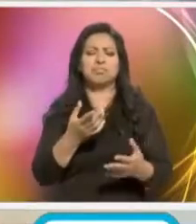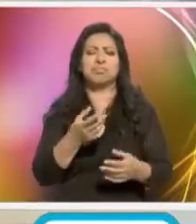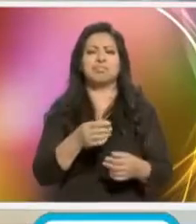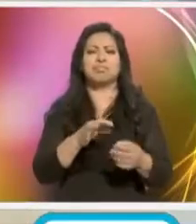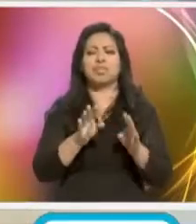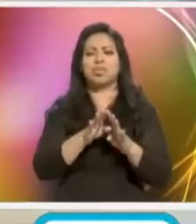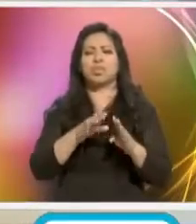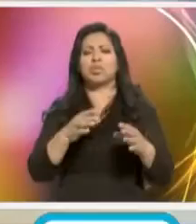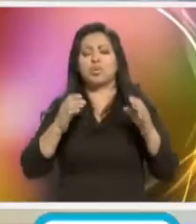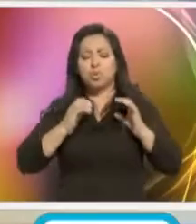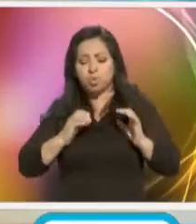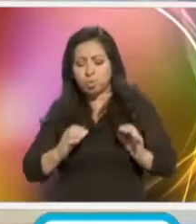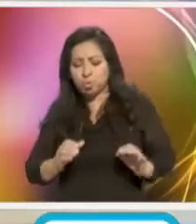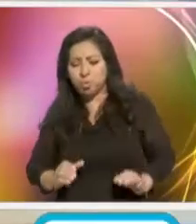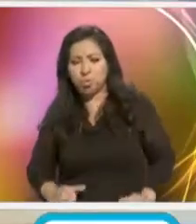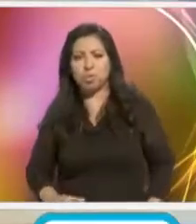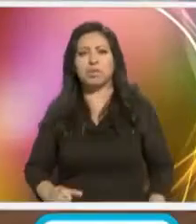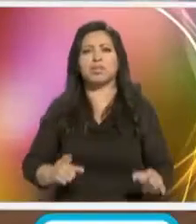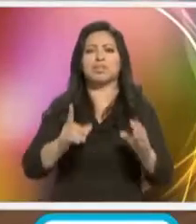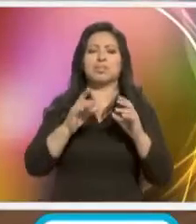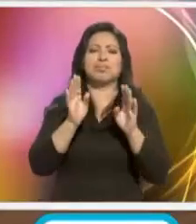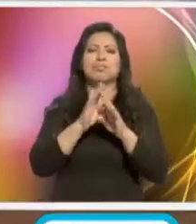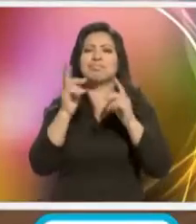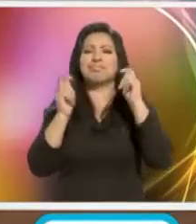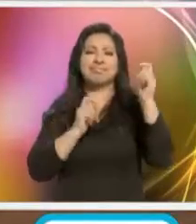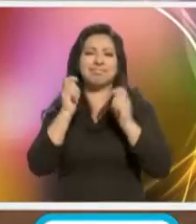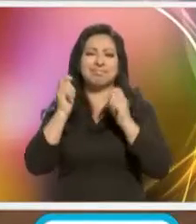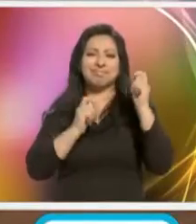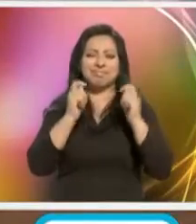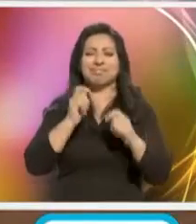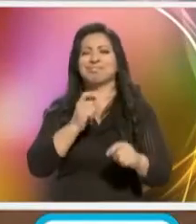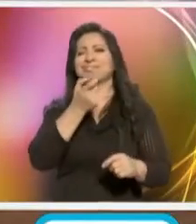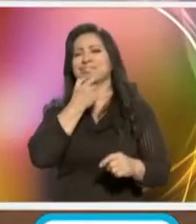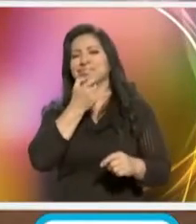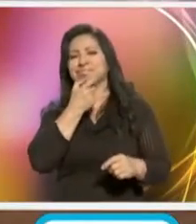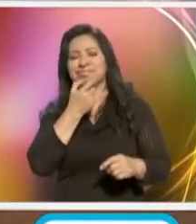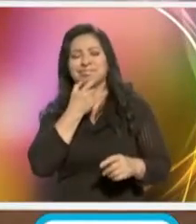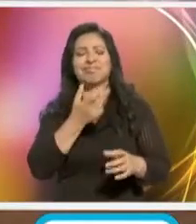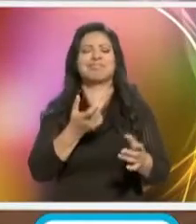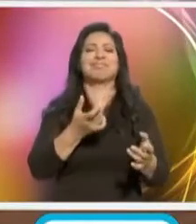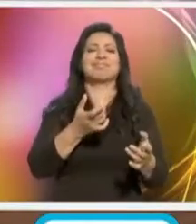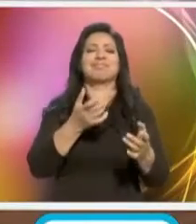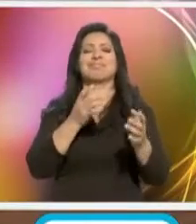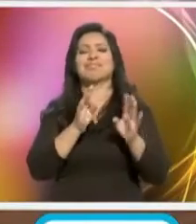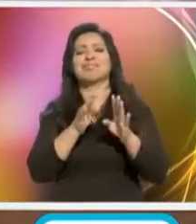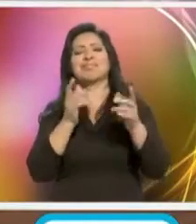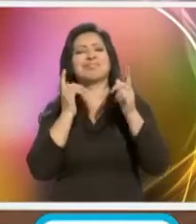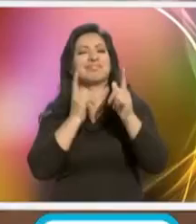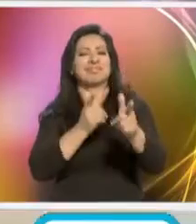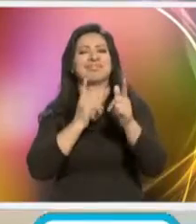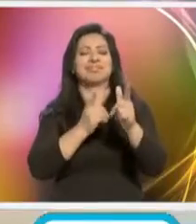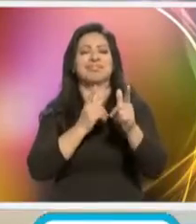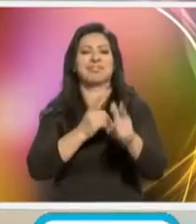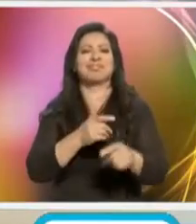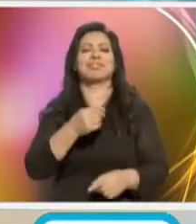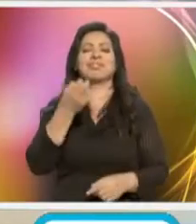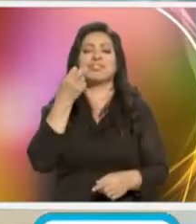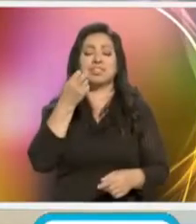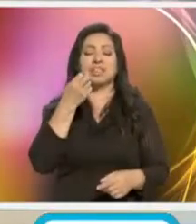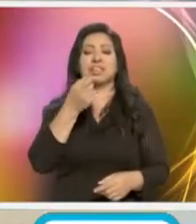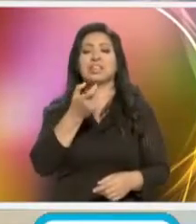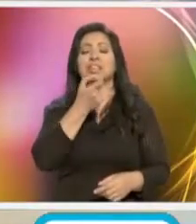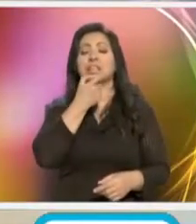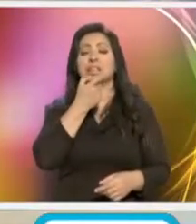expresiones corporales, ¿no? Claro, de llevar a la gente risas, carcajadas, ¿no? Yo creo que es uno de los actos humanos